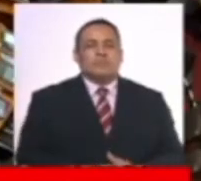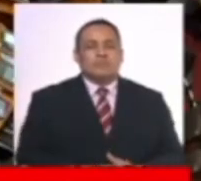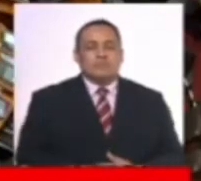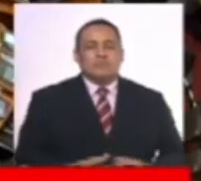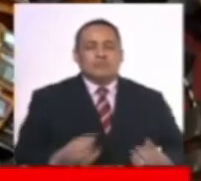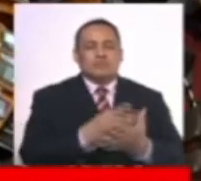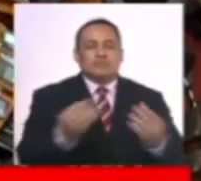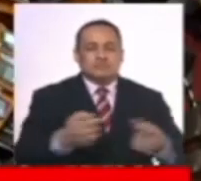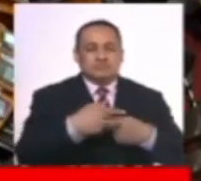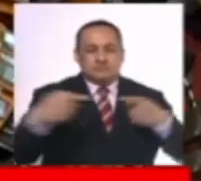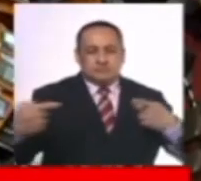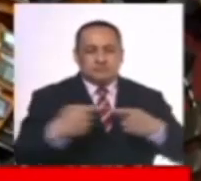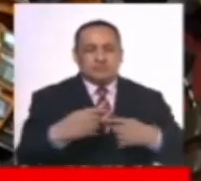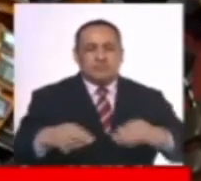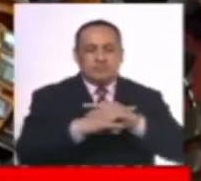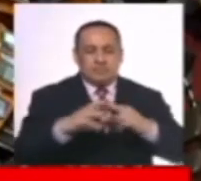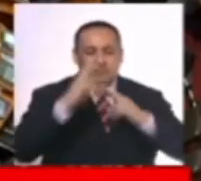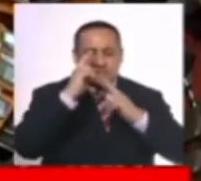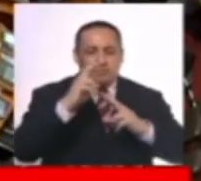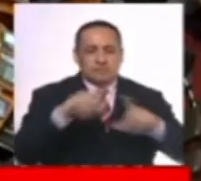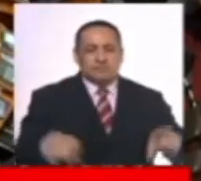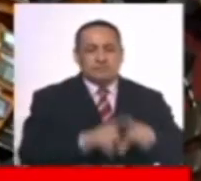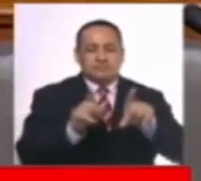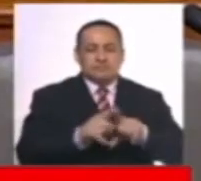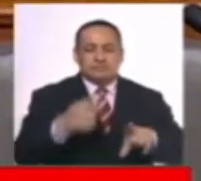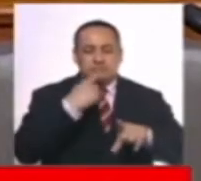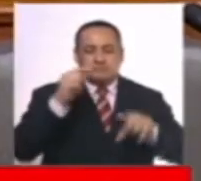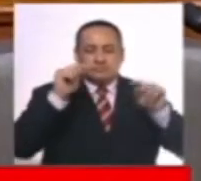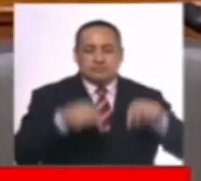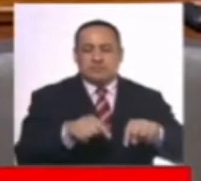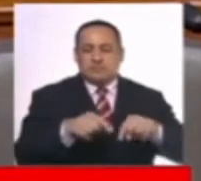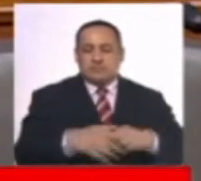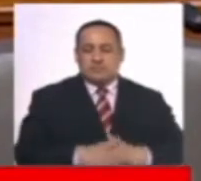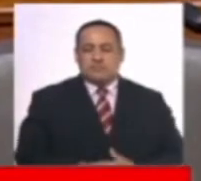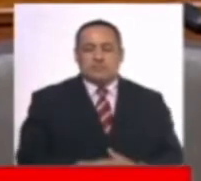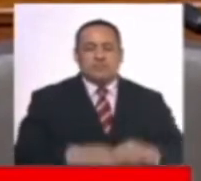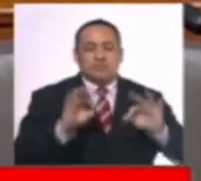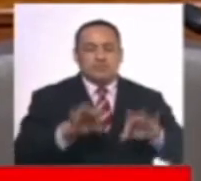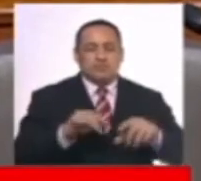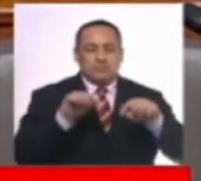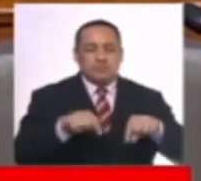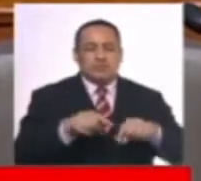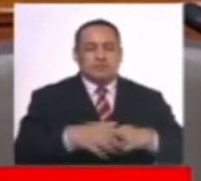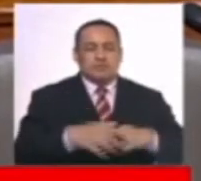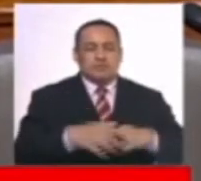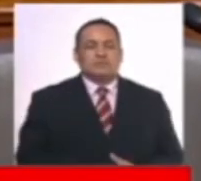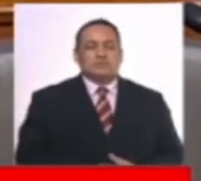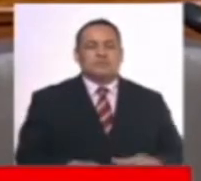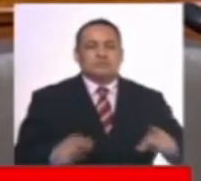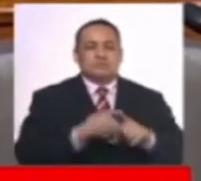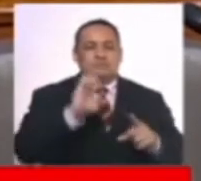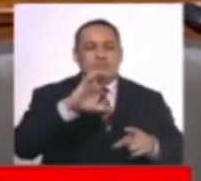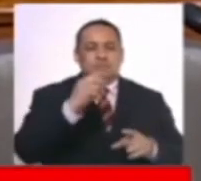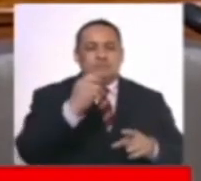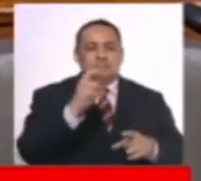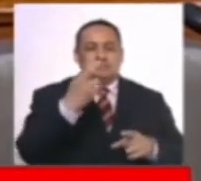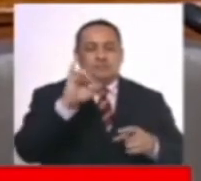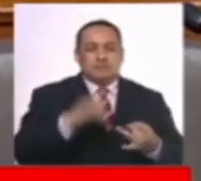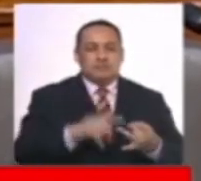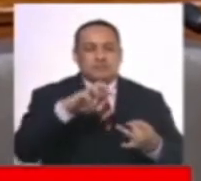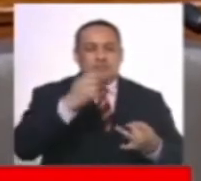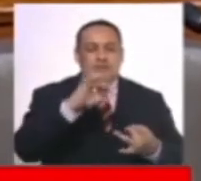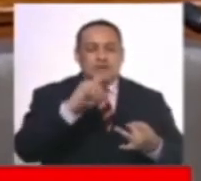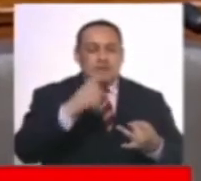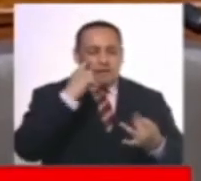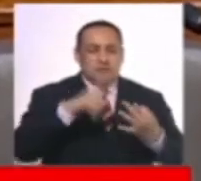Los enemigos de la democracia están aquí, justo aquí. Echevarría,